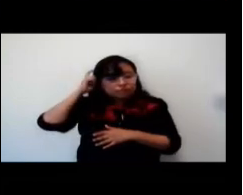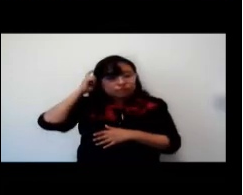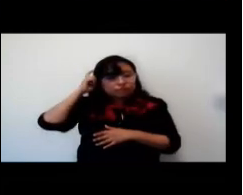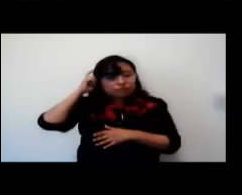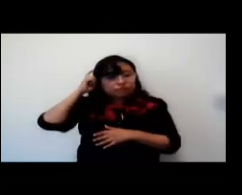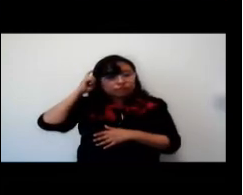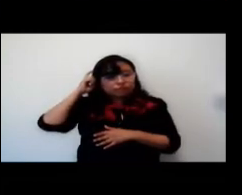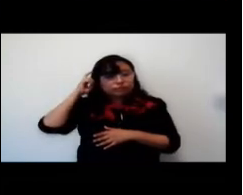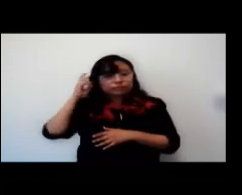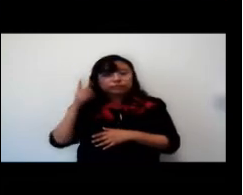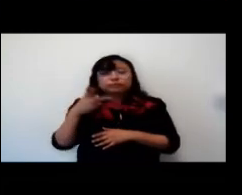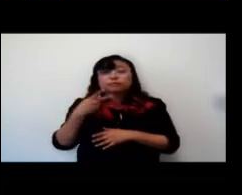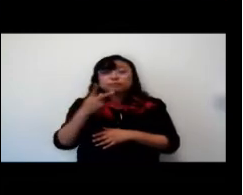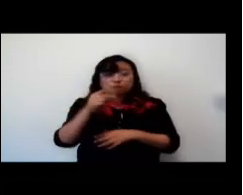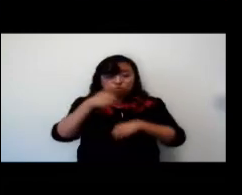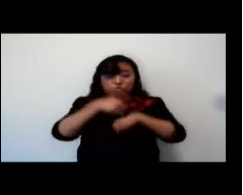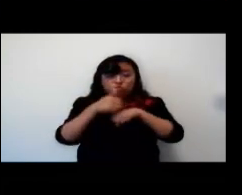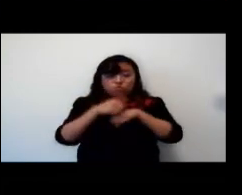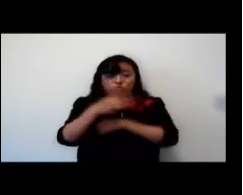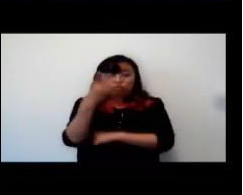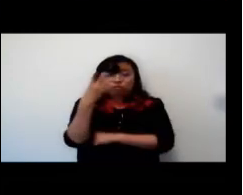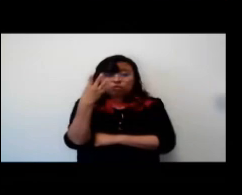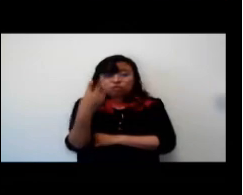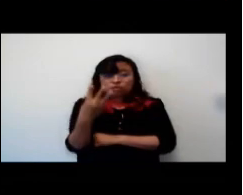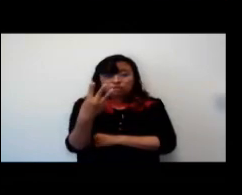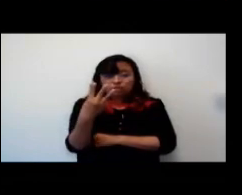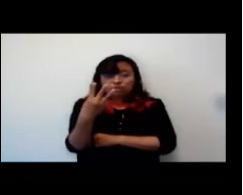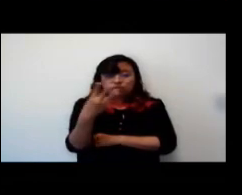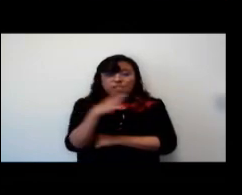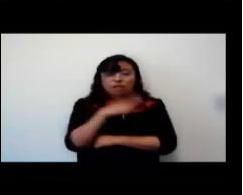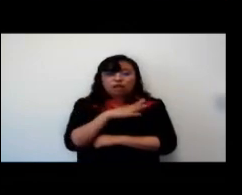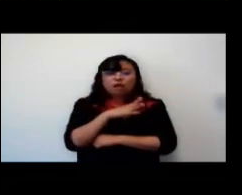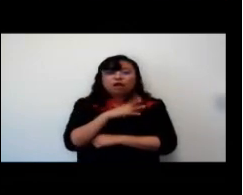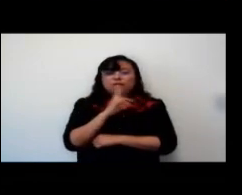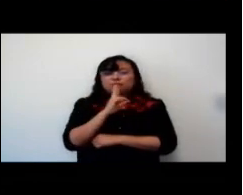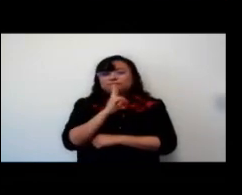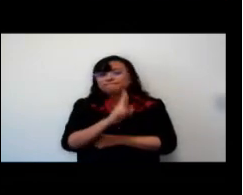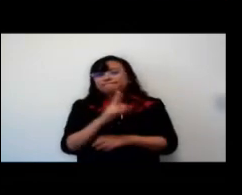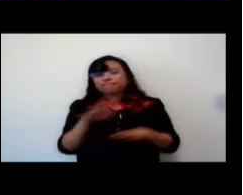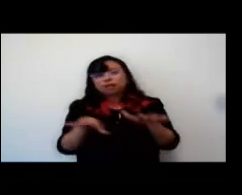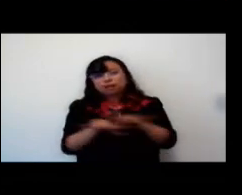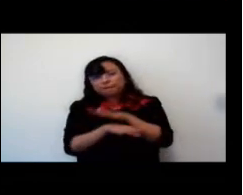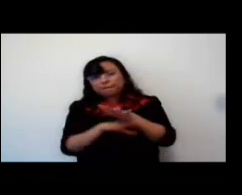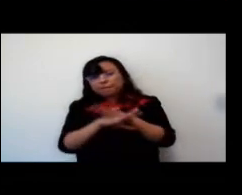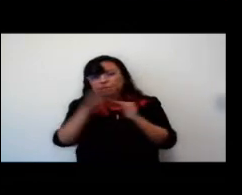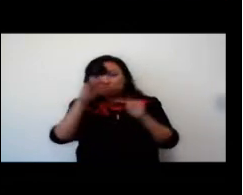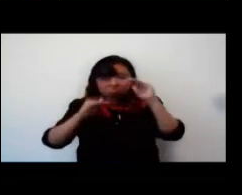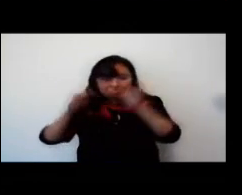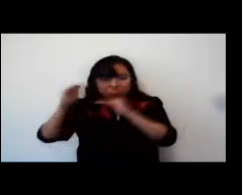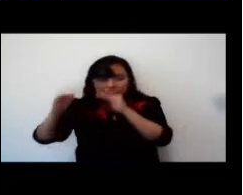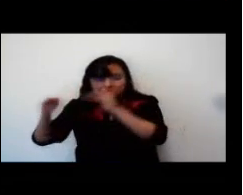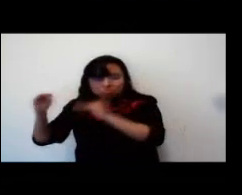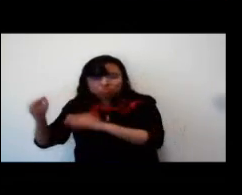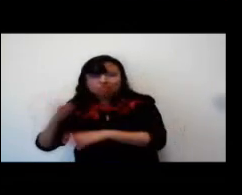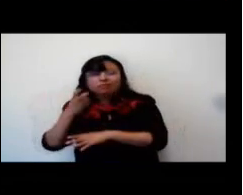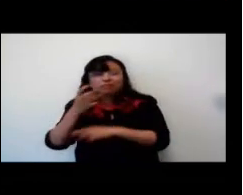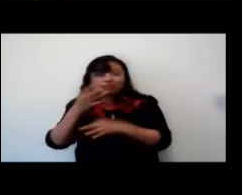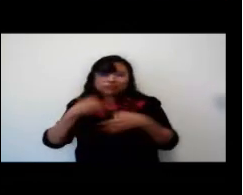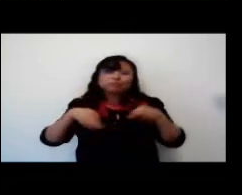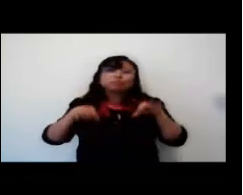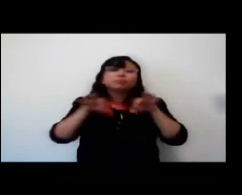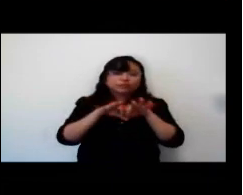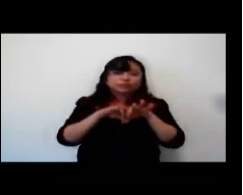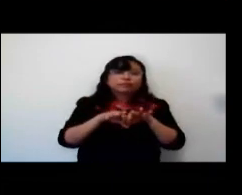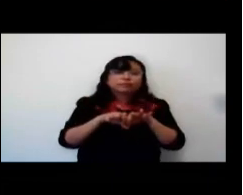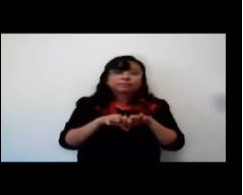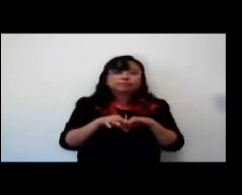tipo 3 también puede haber resultados variables y es importante aquí personalizar la orientación a estos pacientes.